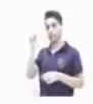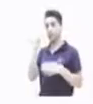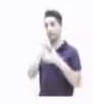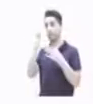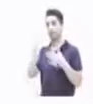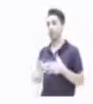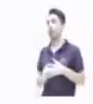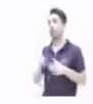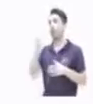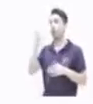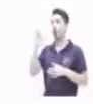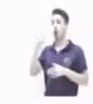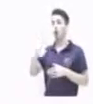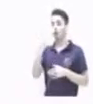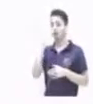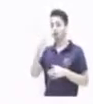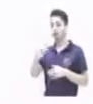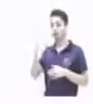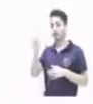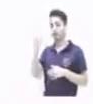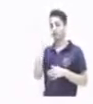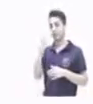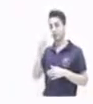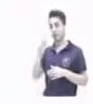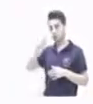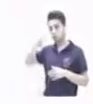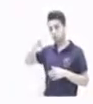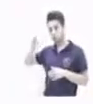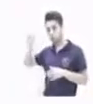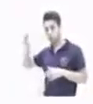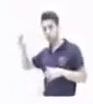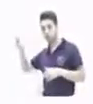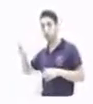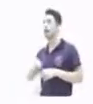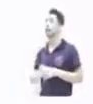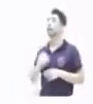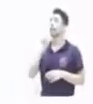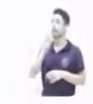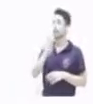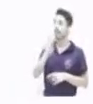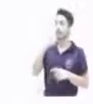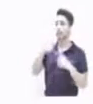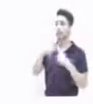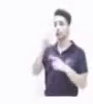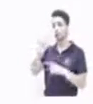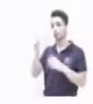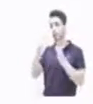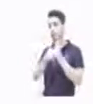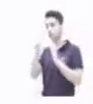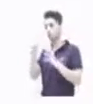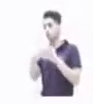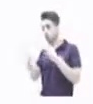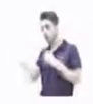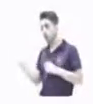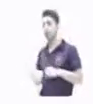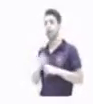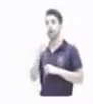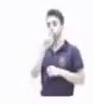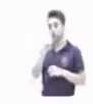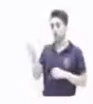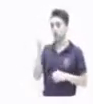aplicando la fórmula, sería la combinación de 3 más 2 menos 1 de y 2 es igual a